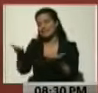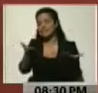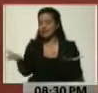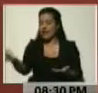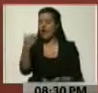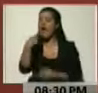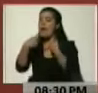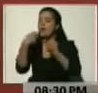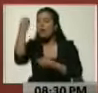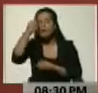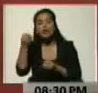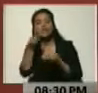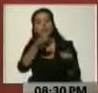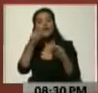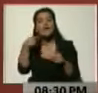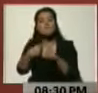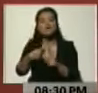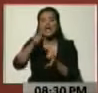tiene conciencia.